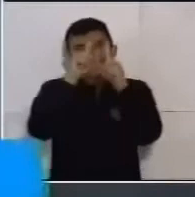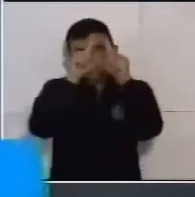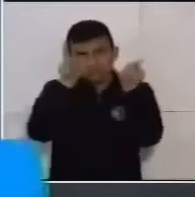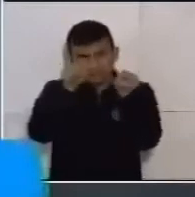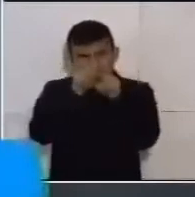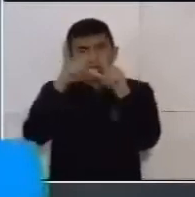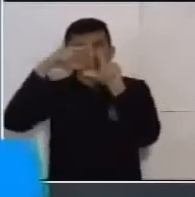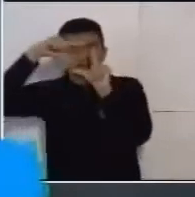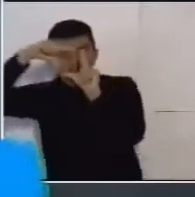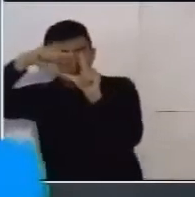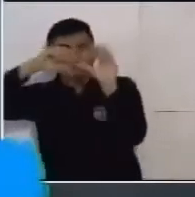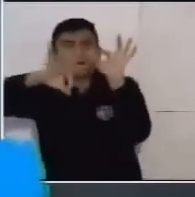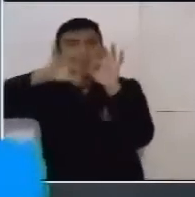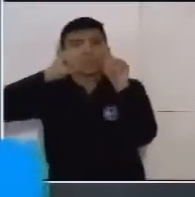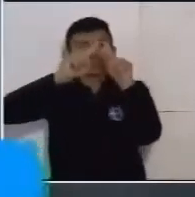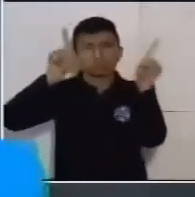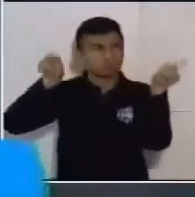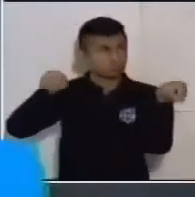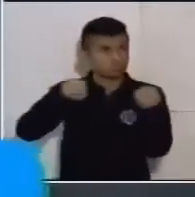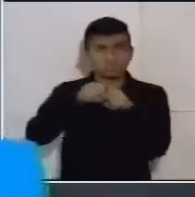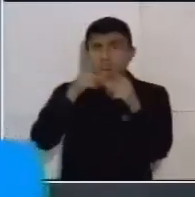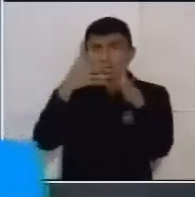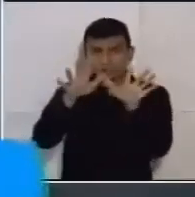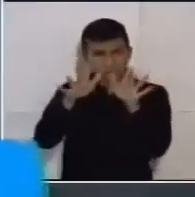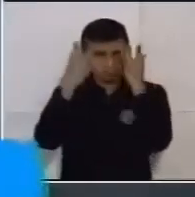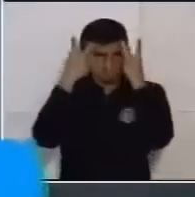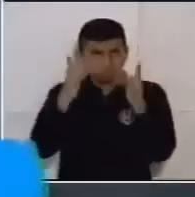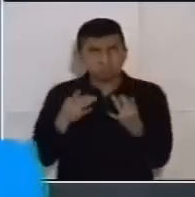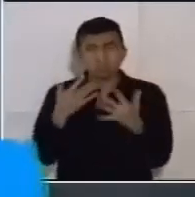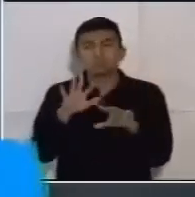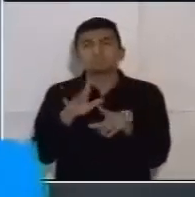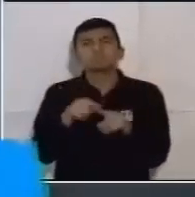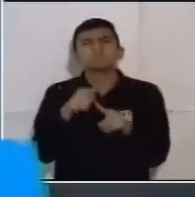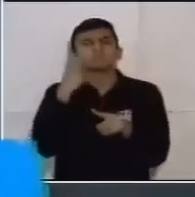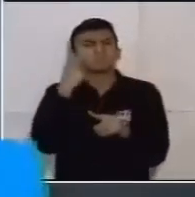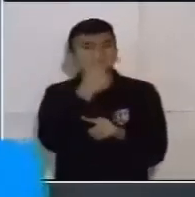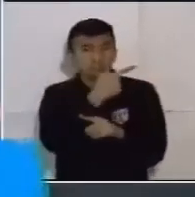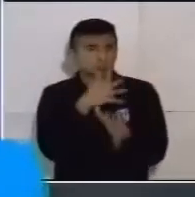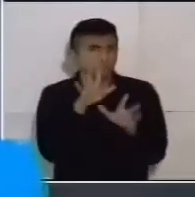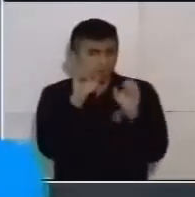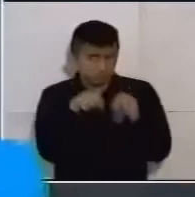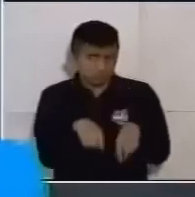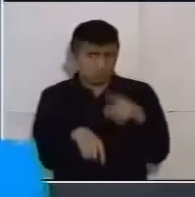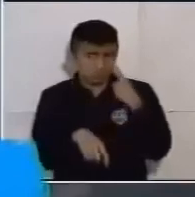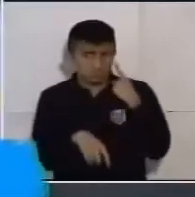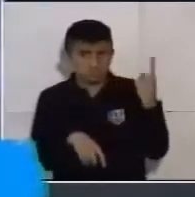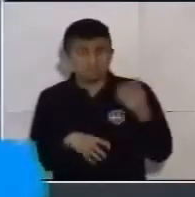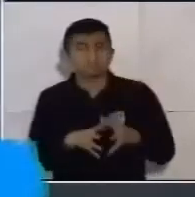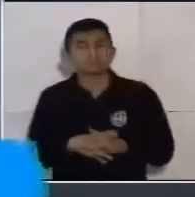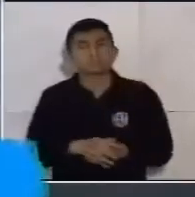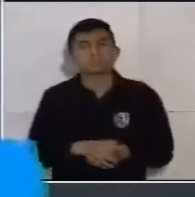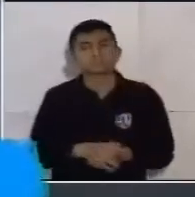los rectángulos o los cuadrados. Y entonces lo podríamos hacer así, miren.